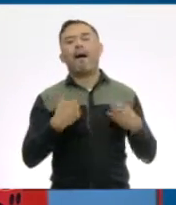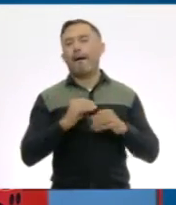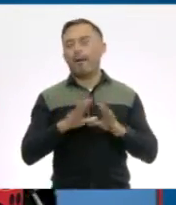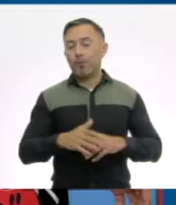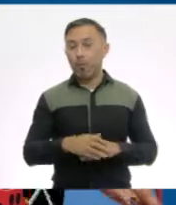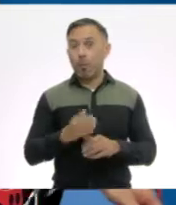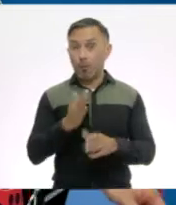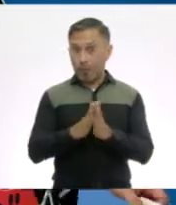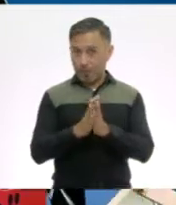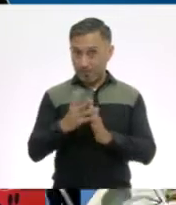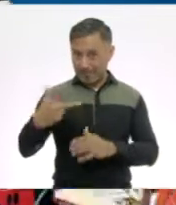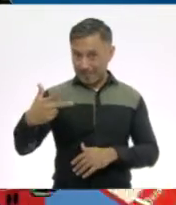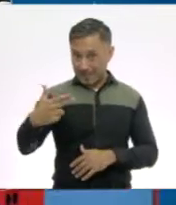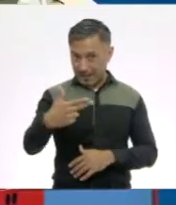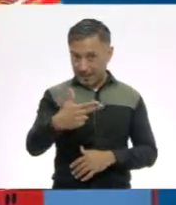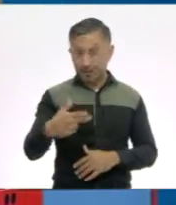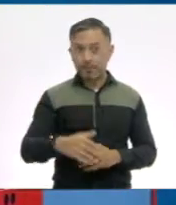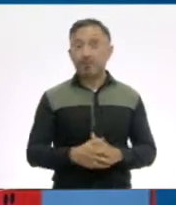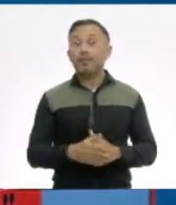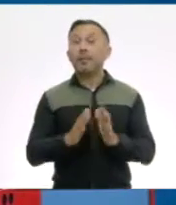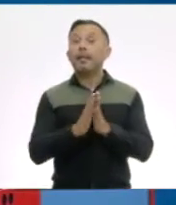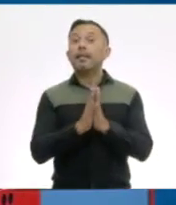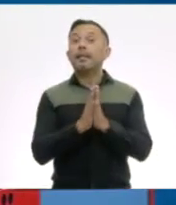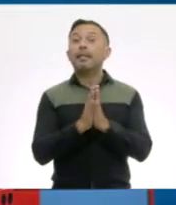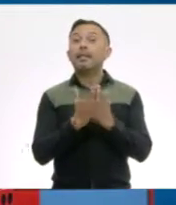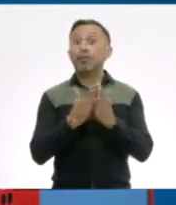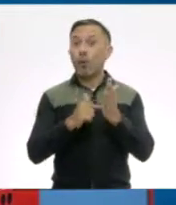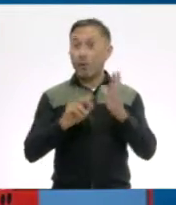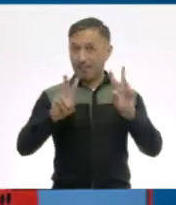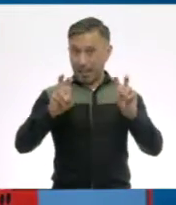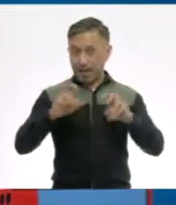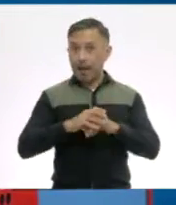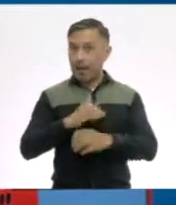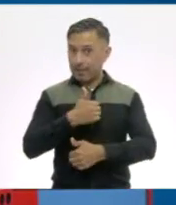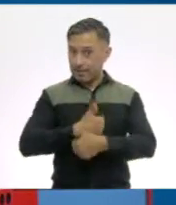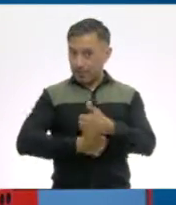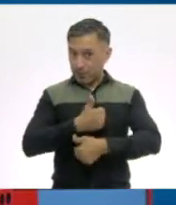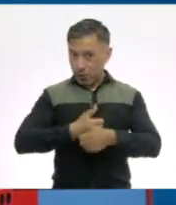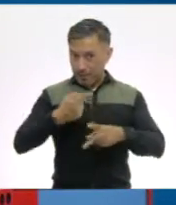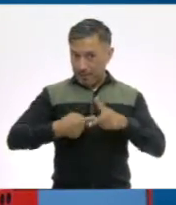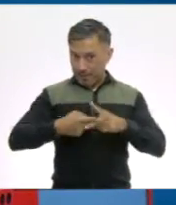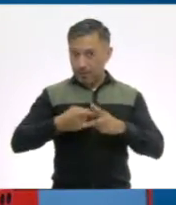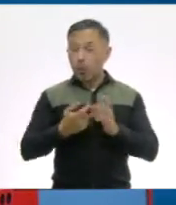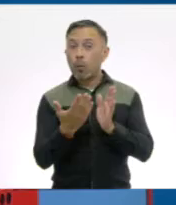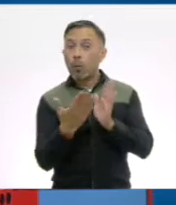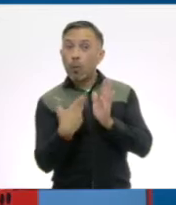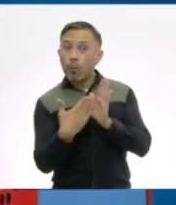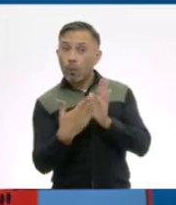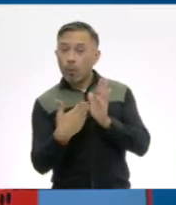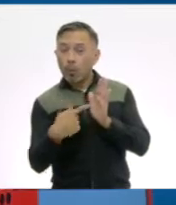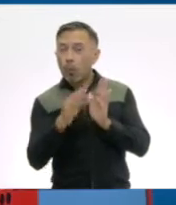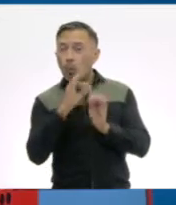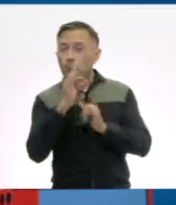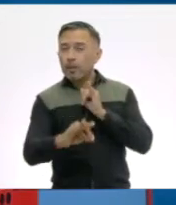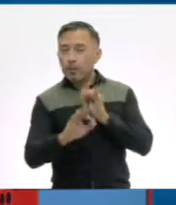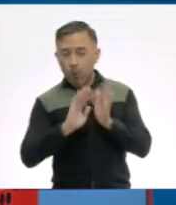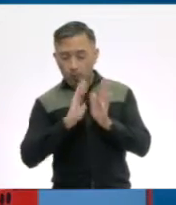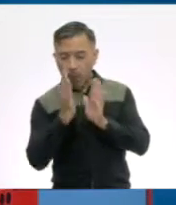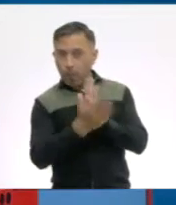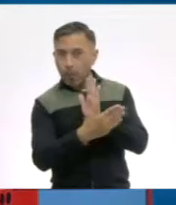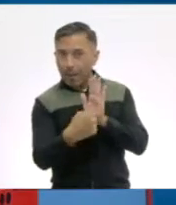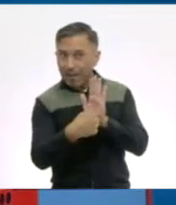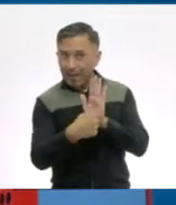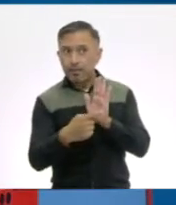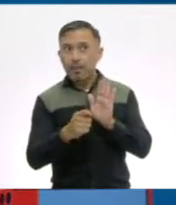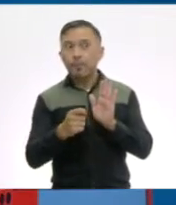tijeras porque en su libro de desafíos matemáticos, hasta atrás, en la parte de los anexos, vamos a necesitar el que corresponde